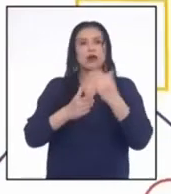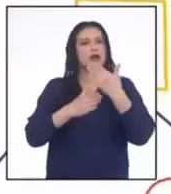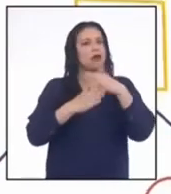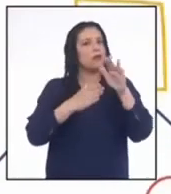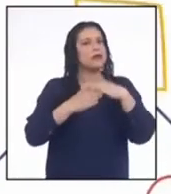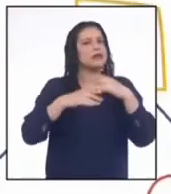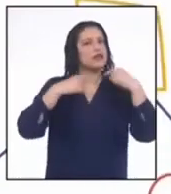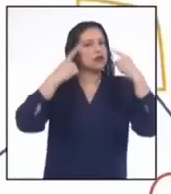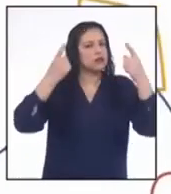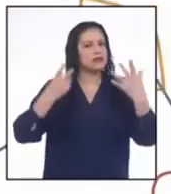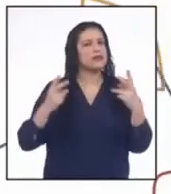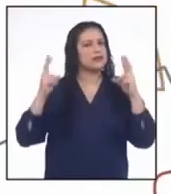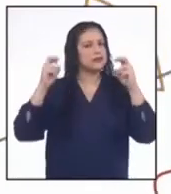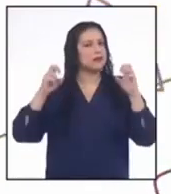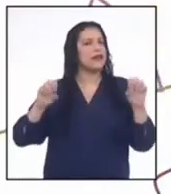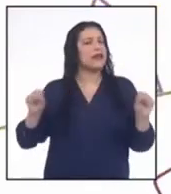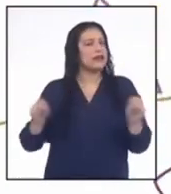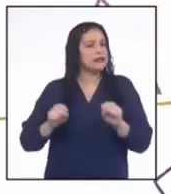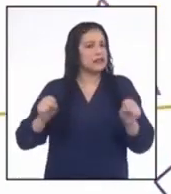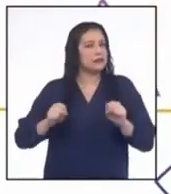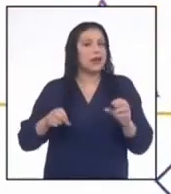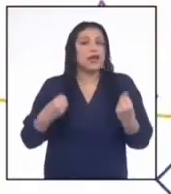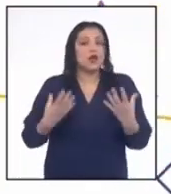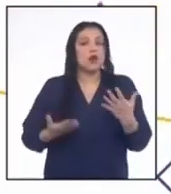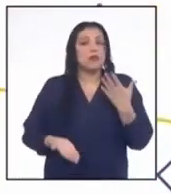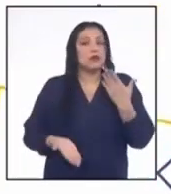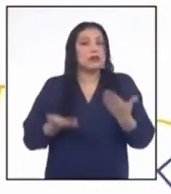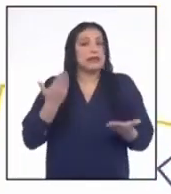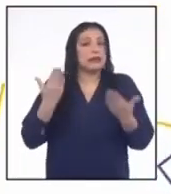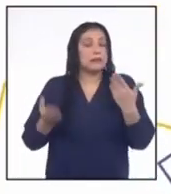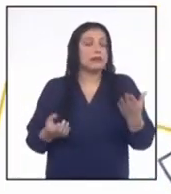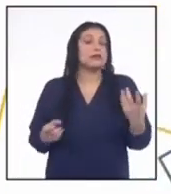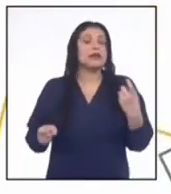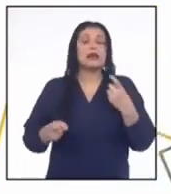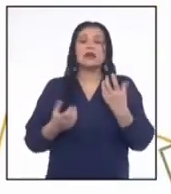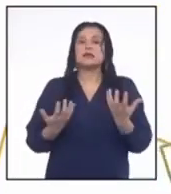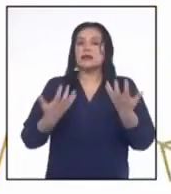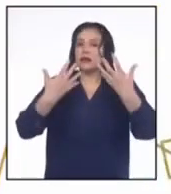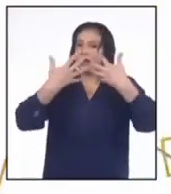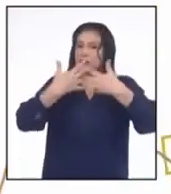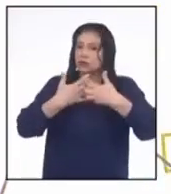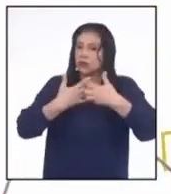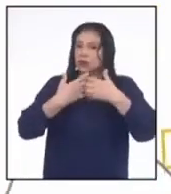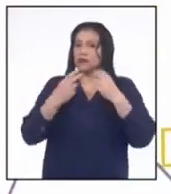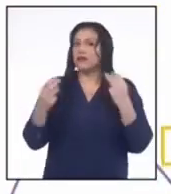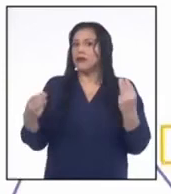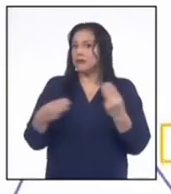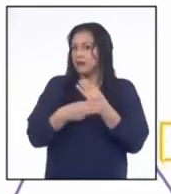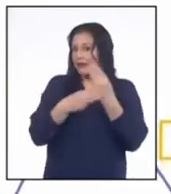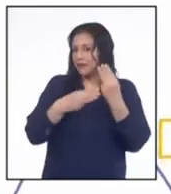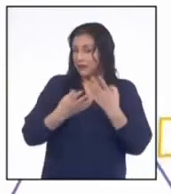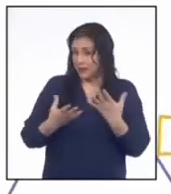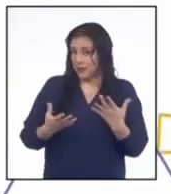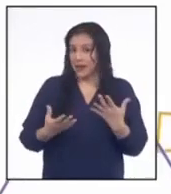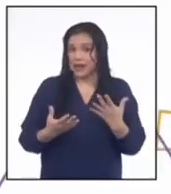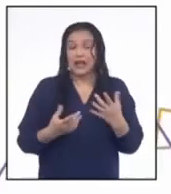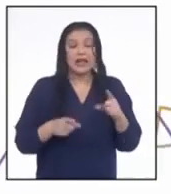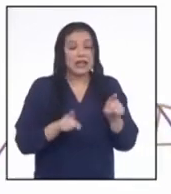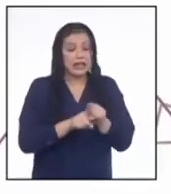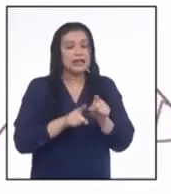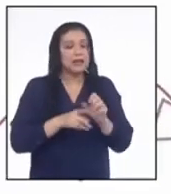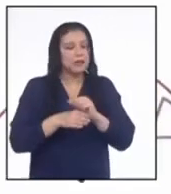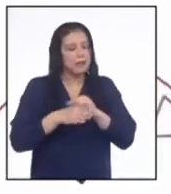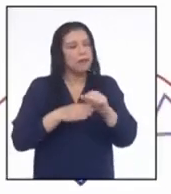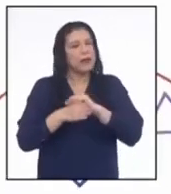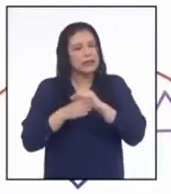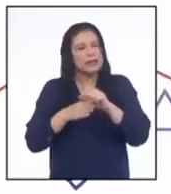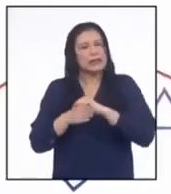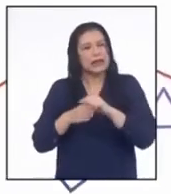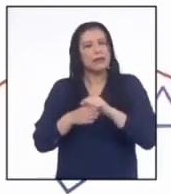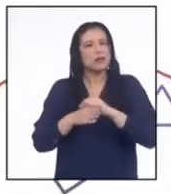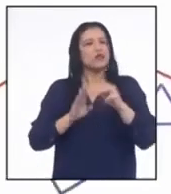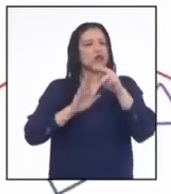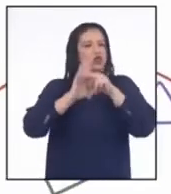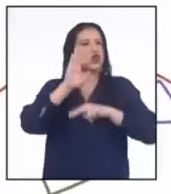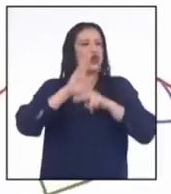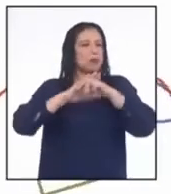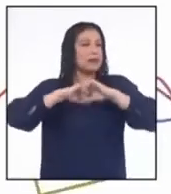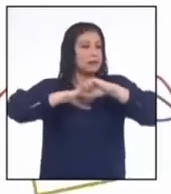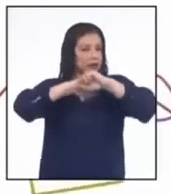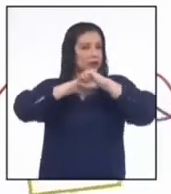noticias sobre sismos y cómo estos fenómenos se relacionan con la matemática. De paso, reforzamos medidas de seguridad y